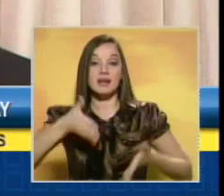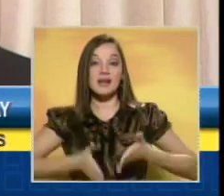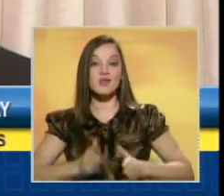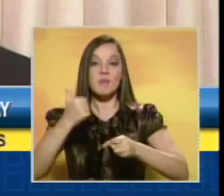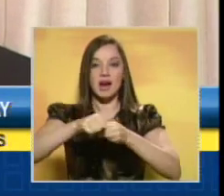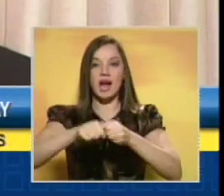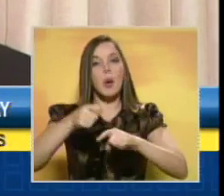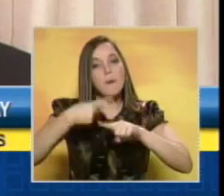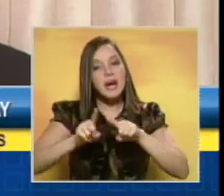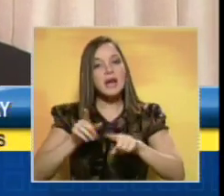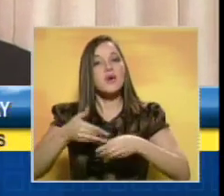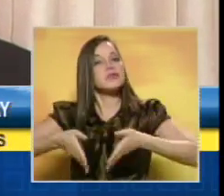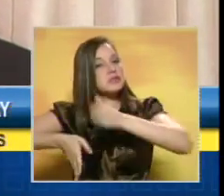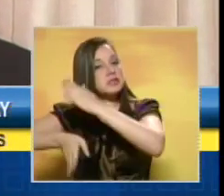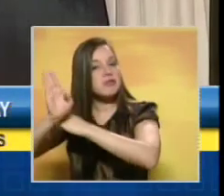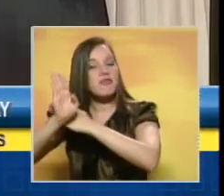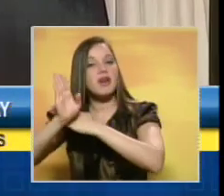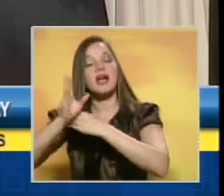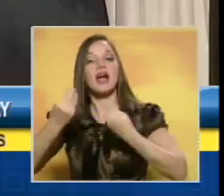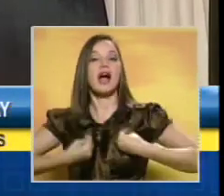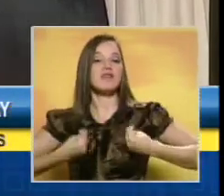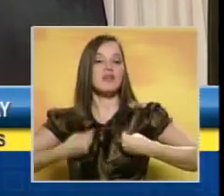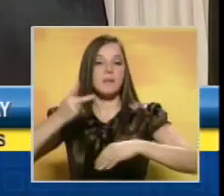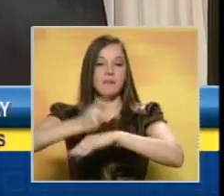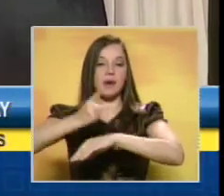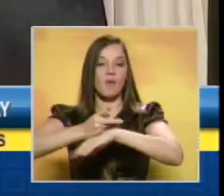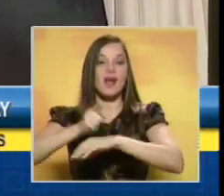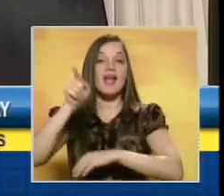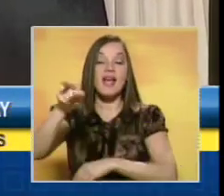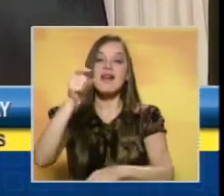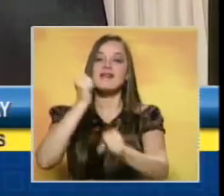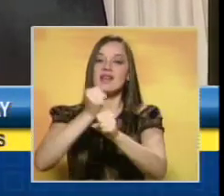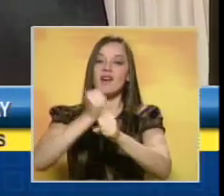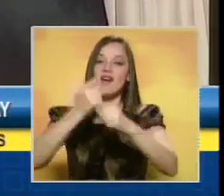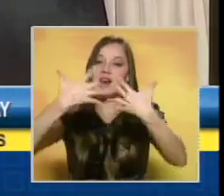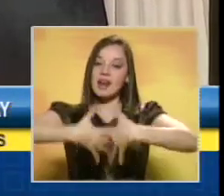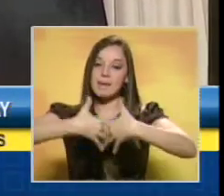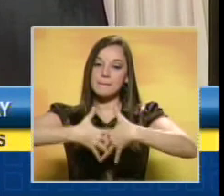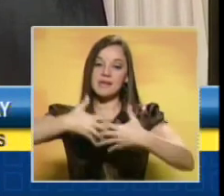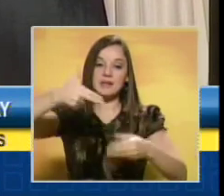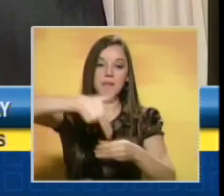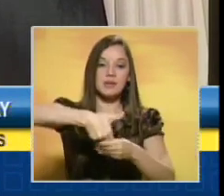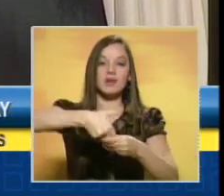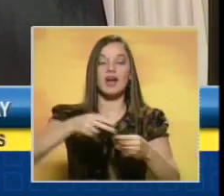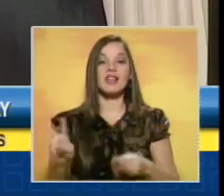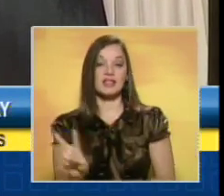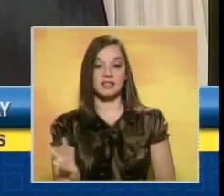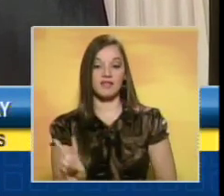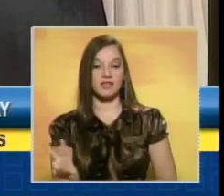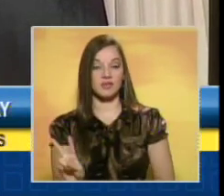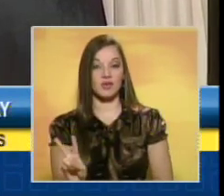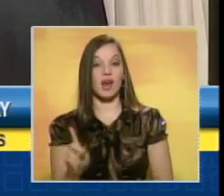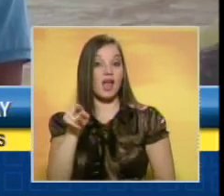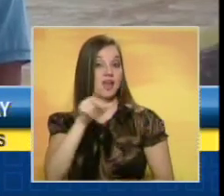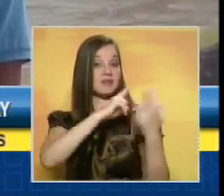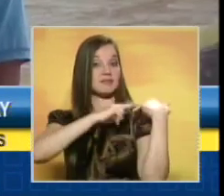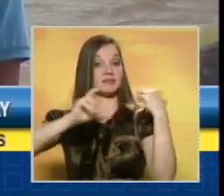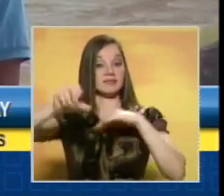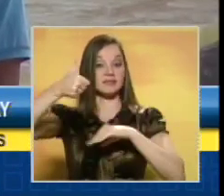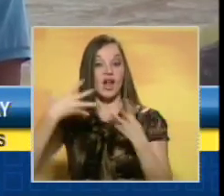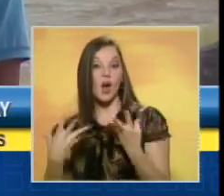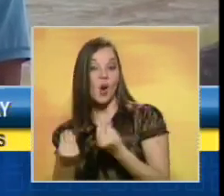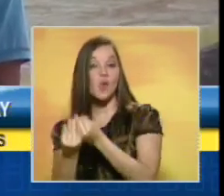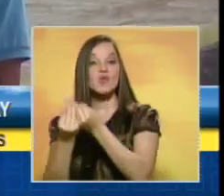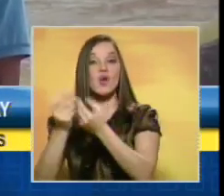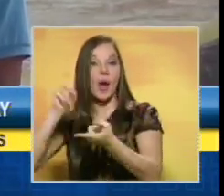pero residía en Paraguay. Emigró para trabajar como funcionario de la empresa petrolera venezolana PDVSA, en la que fue director. Vivía junto